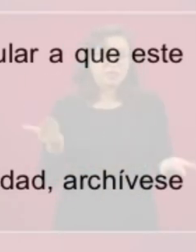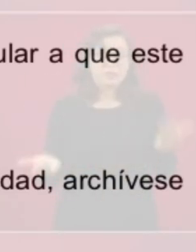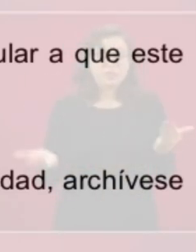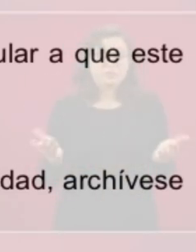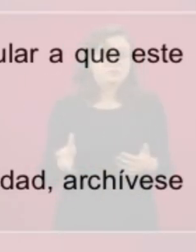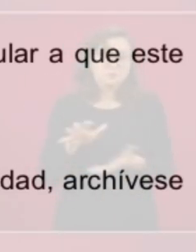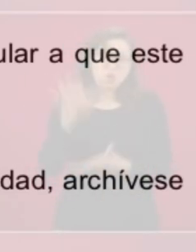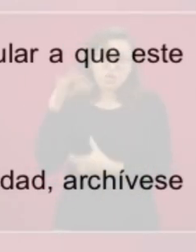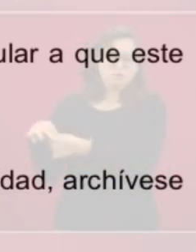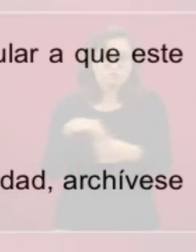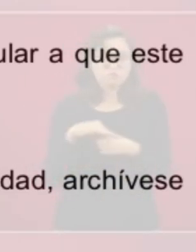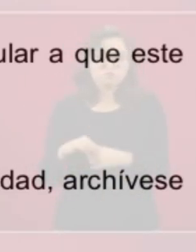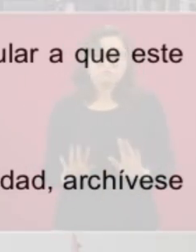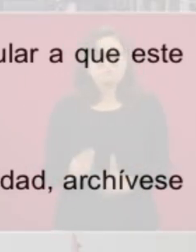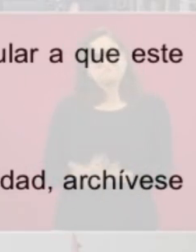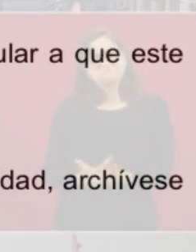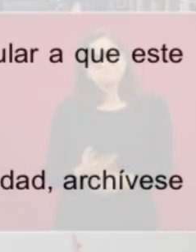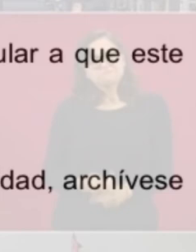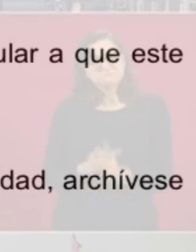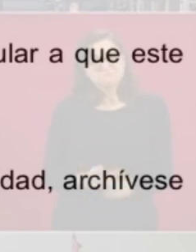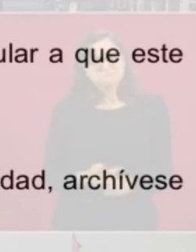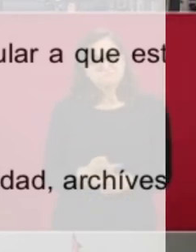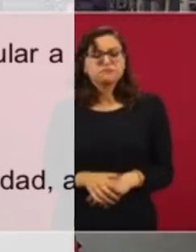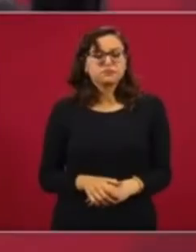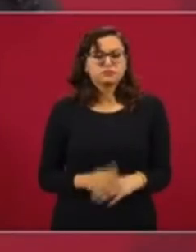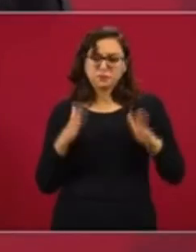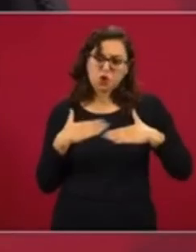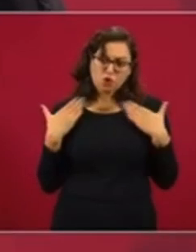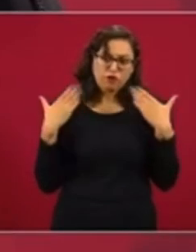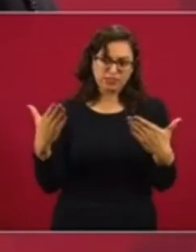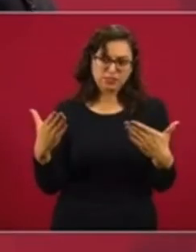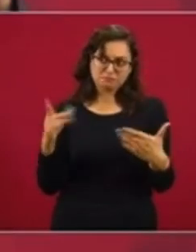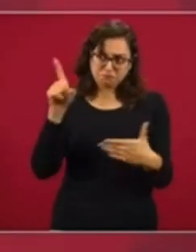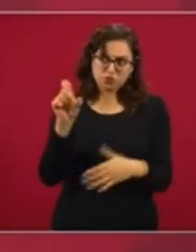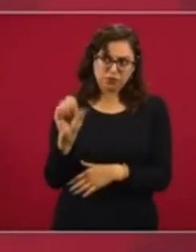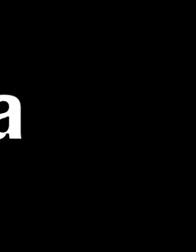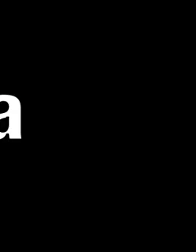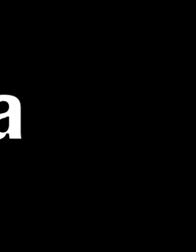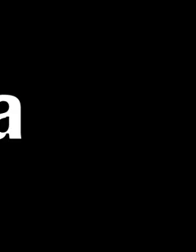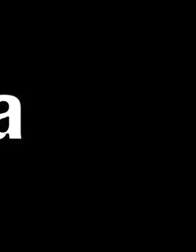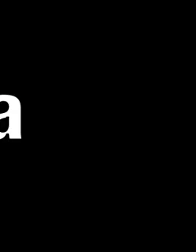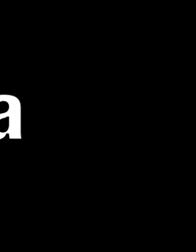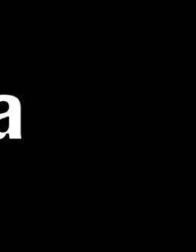tiene que decidirse por mayoría. Y hay que esperar y tener confianza en la Suprema Corte.